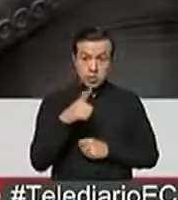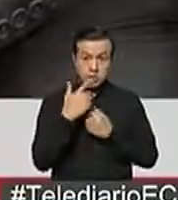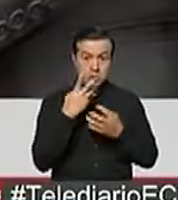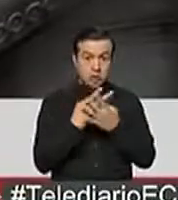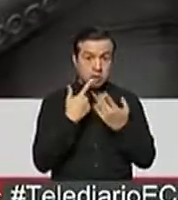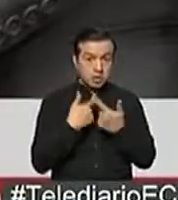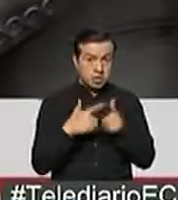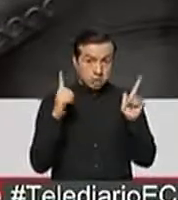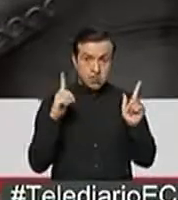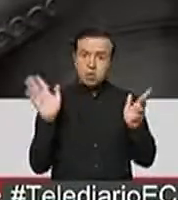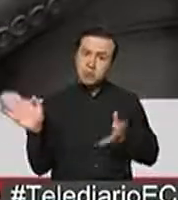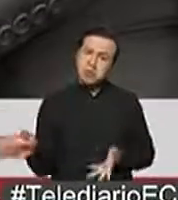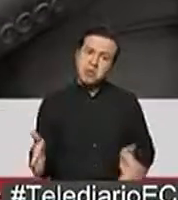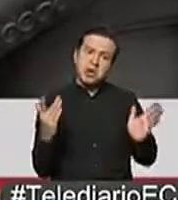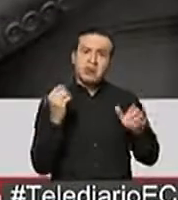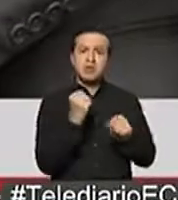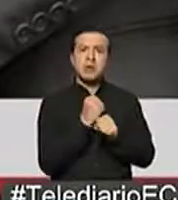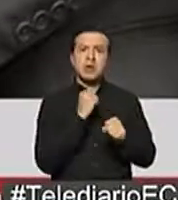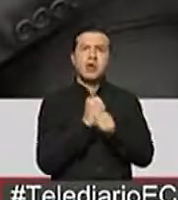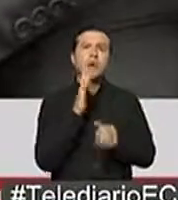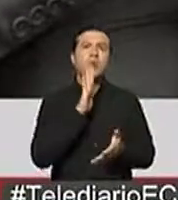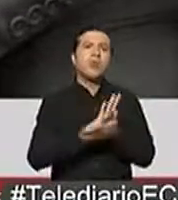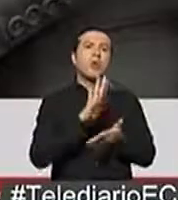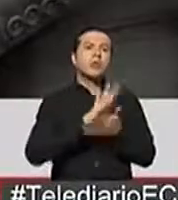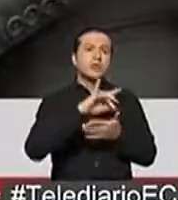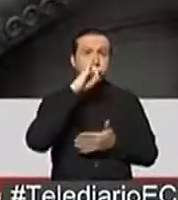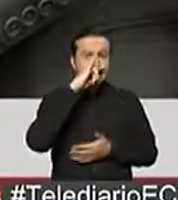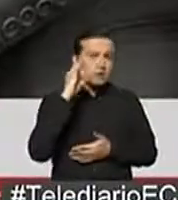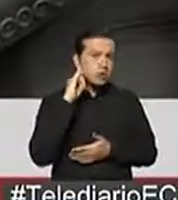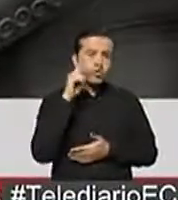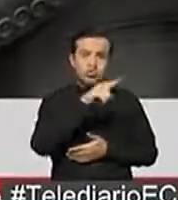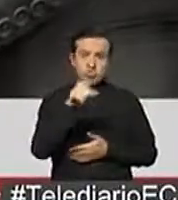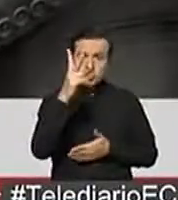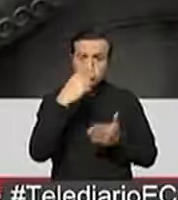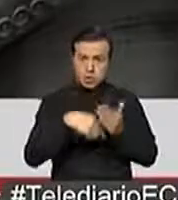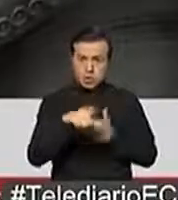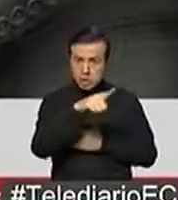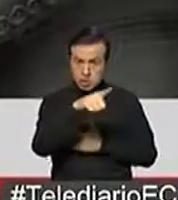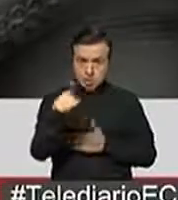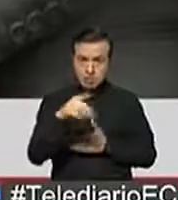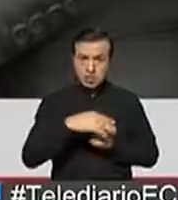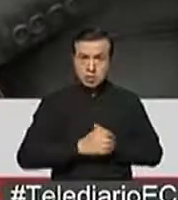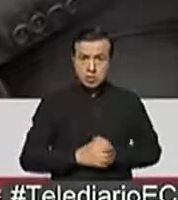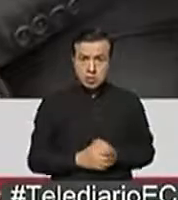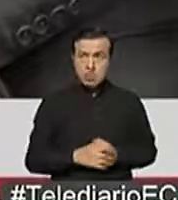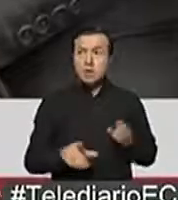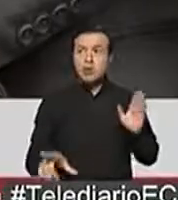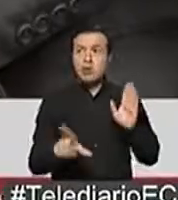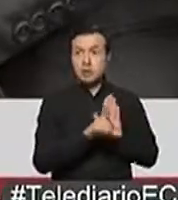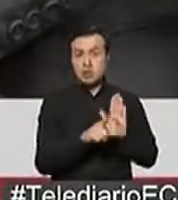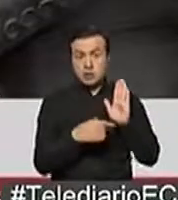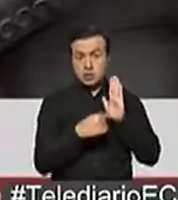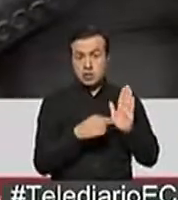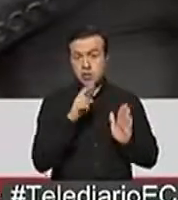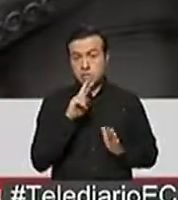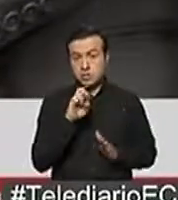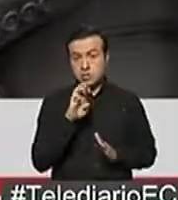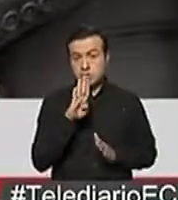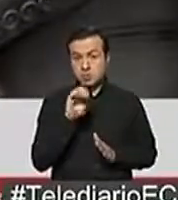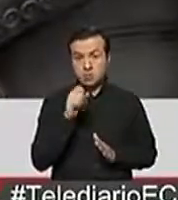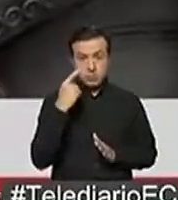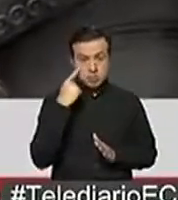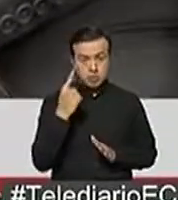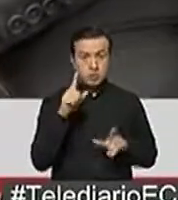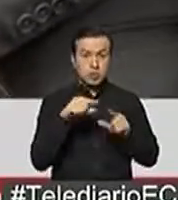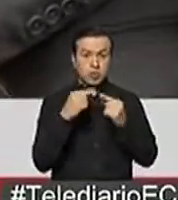cárcel, vayan nomás a trabajar en la guardería donde están sus hijos ecuatorianos. La ley Rebas distingue un